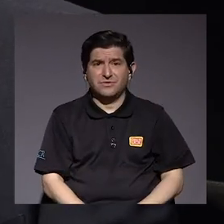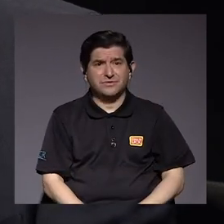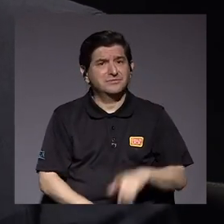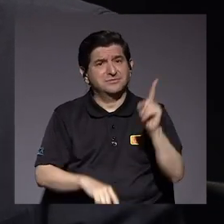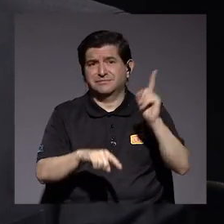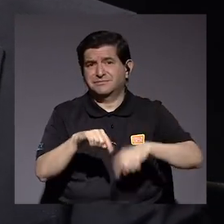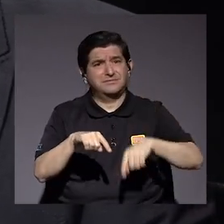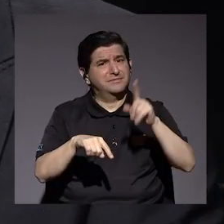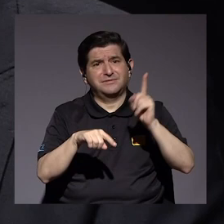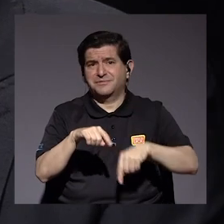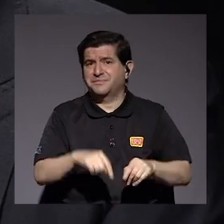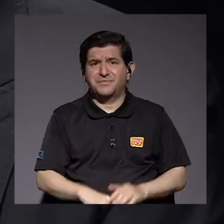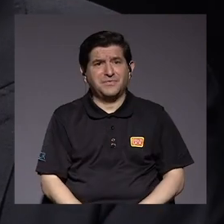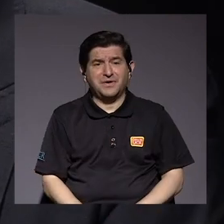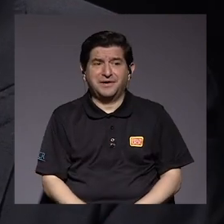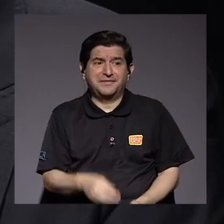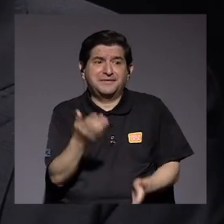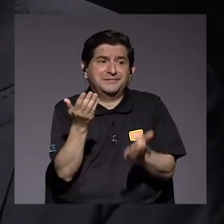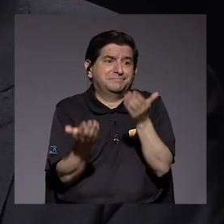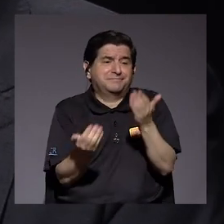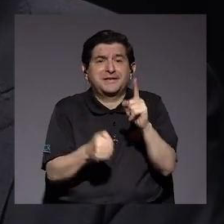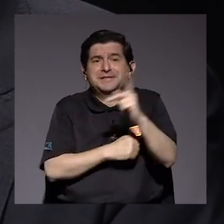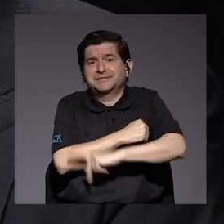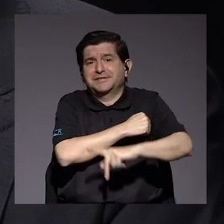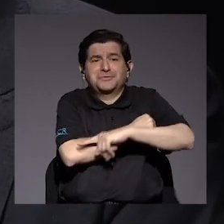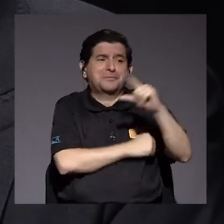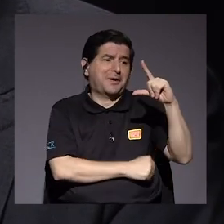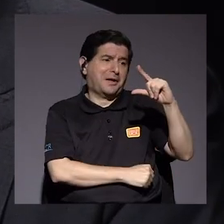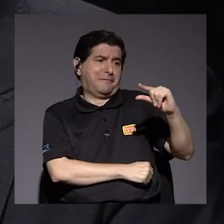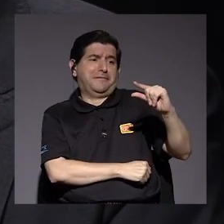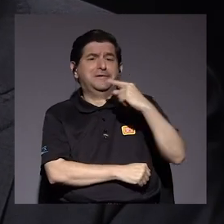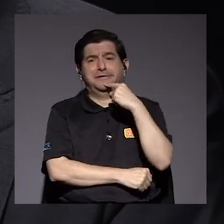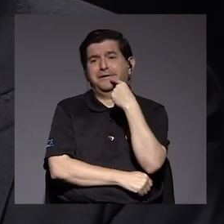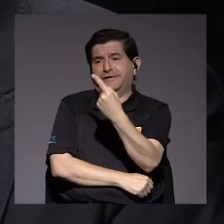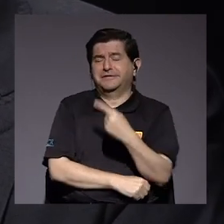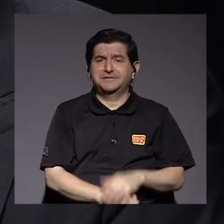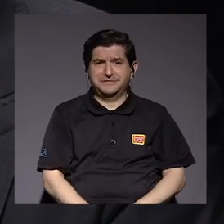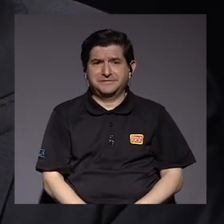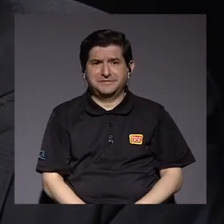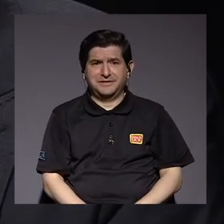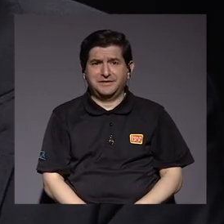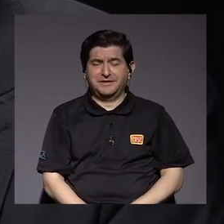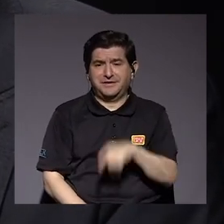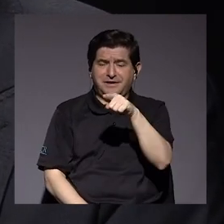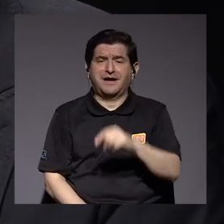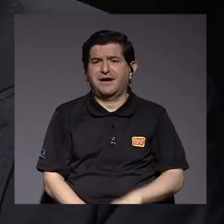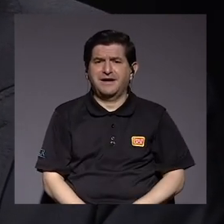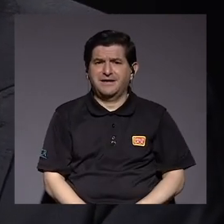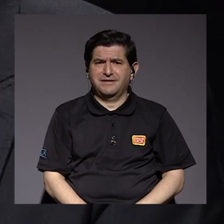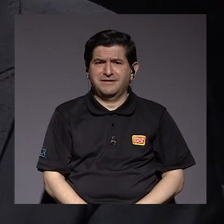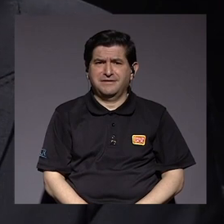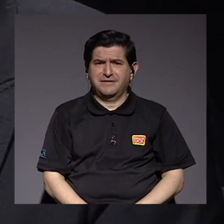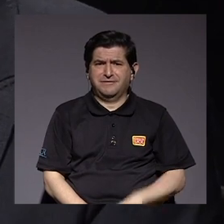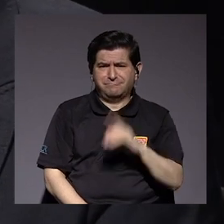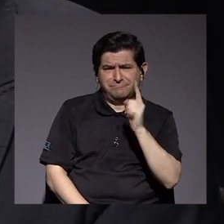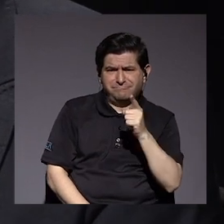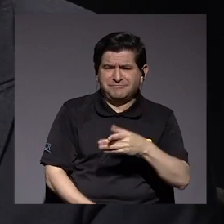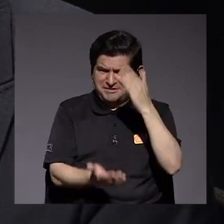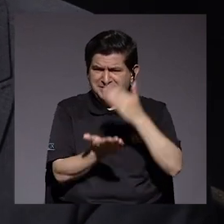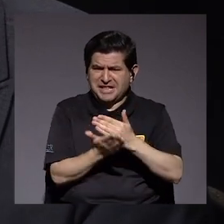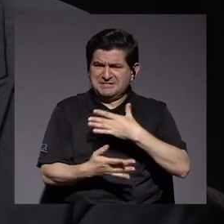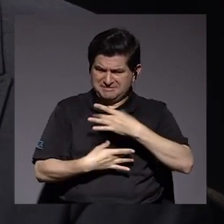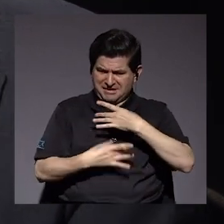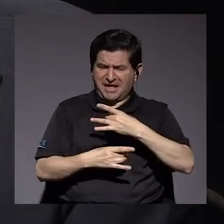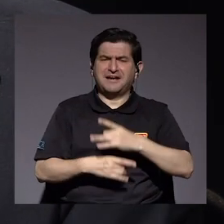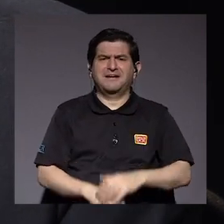va a llegar en un país pequeño a decirles apoyar a golpearles la mesa y decirles paren esas